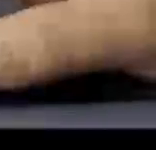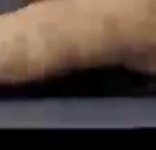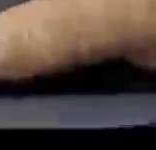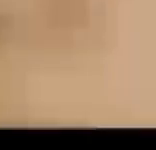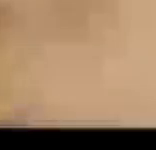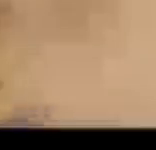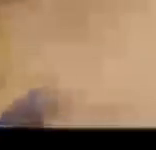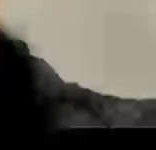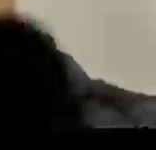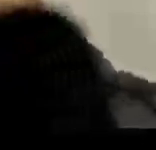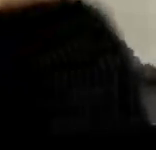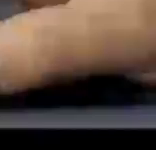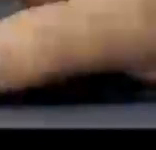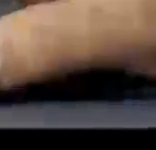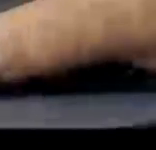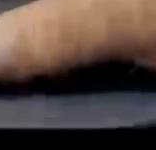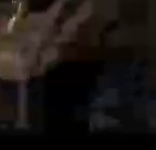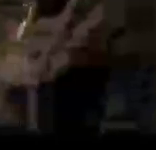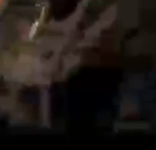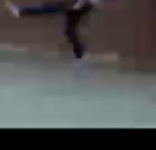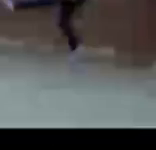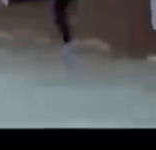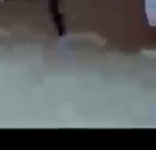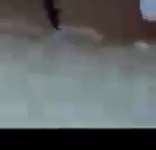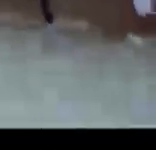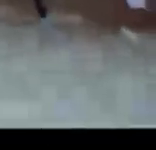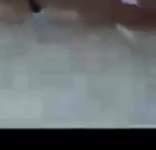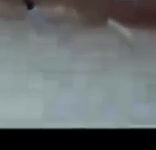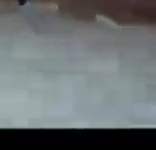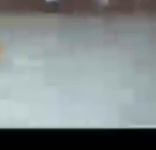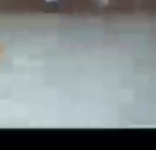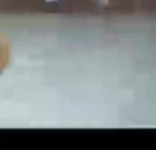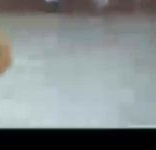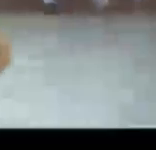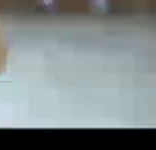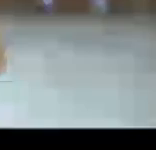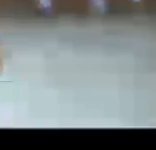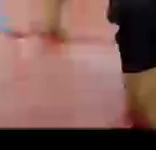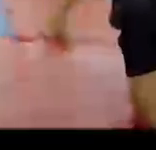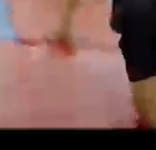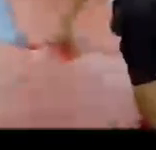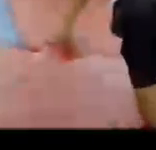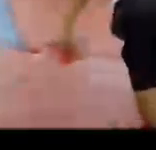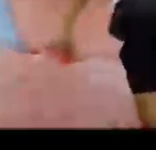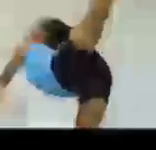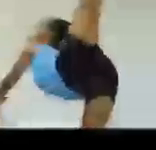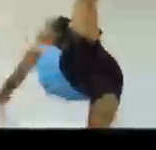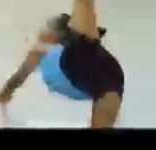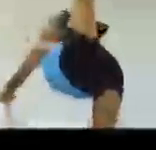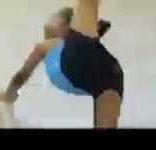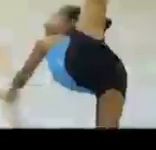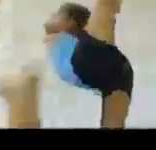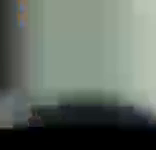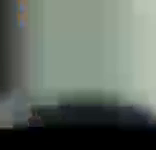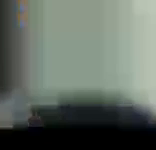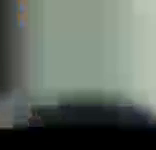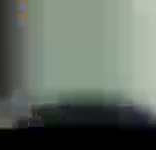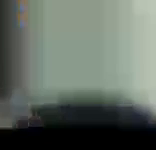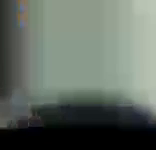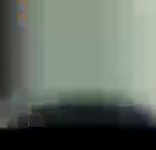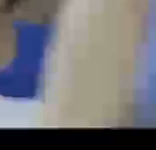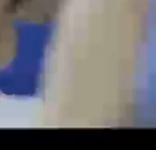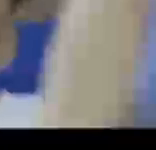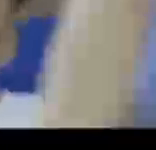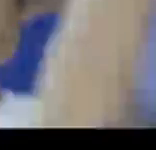una accesibilidad a todos estos servicios de manera tecnológica. Voy casi 20 años en el mundo de la gimnasia rítmica. Soy instructora de niñas que buscan